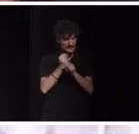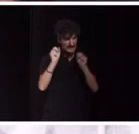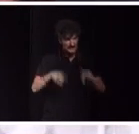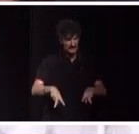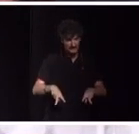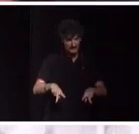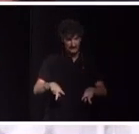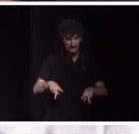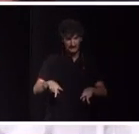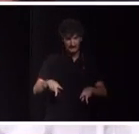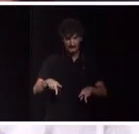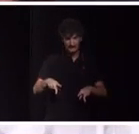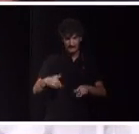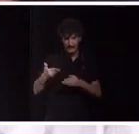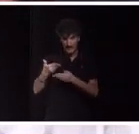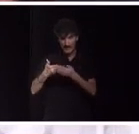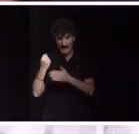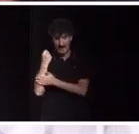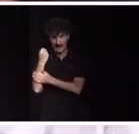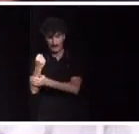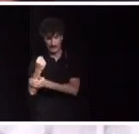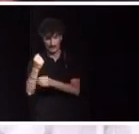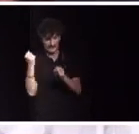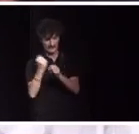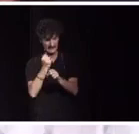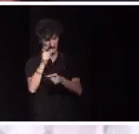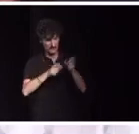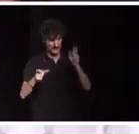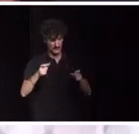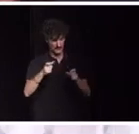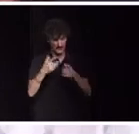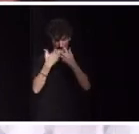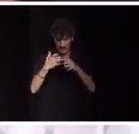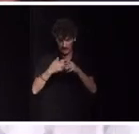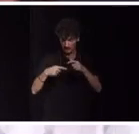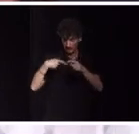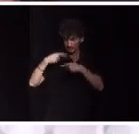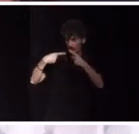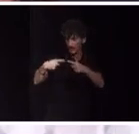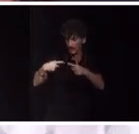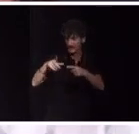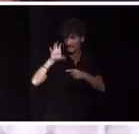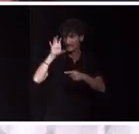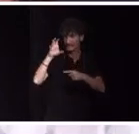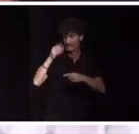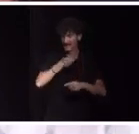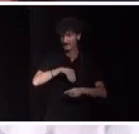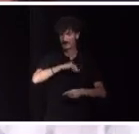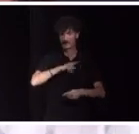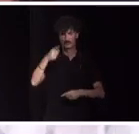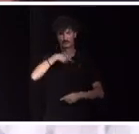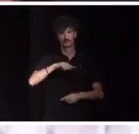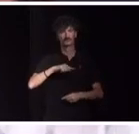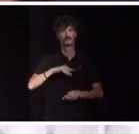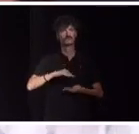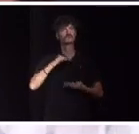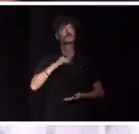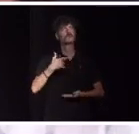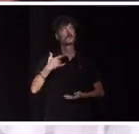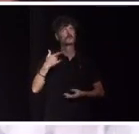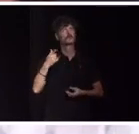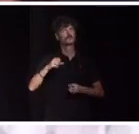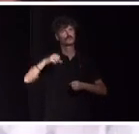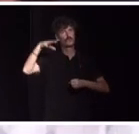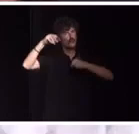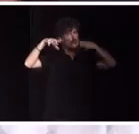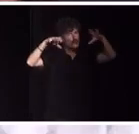de la mano de la gente trabajadora, que es la que hace que funcione este país todos los días, seremos capaces de encender